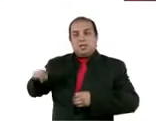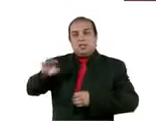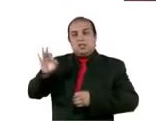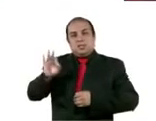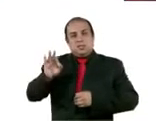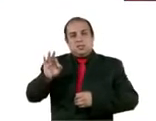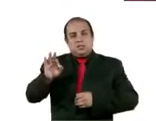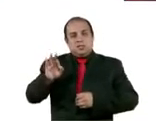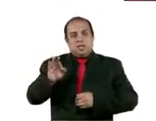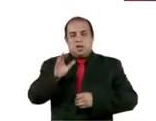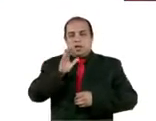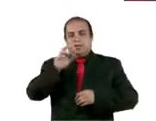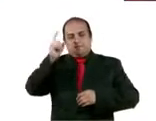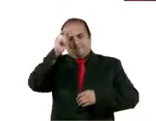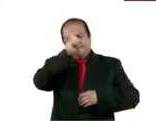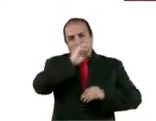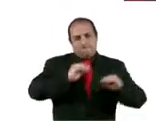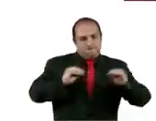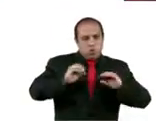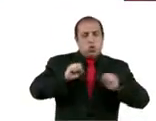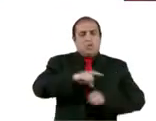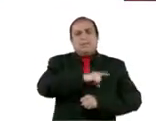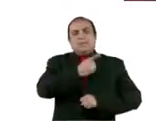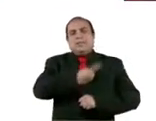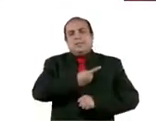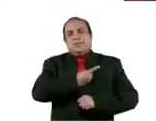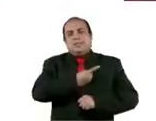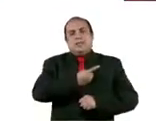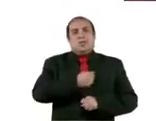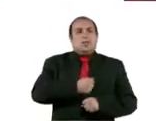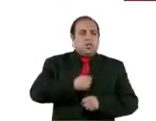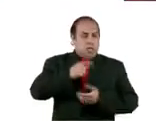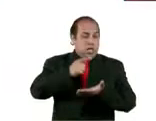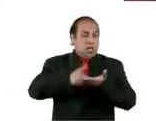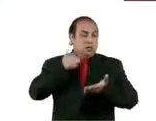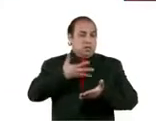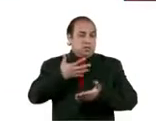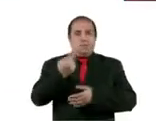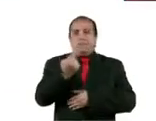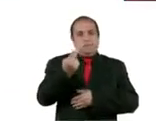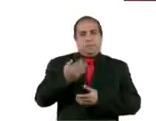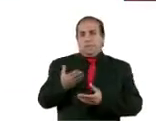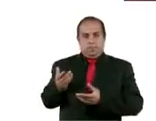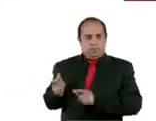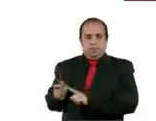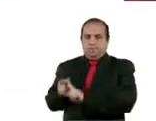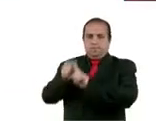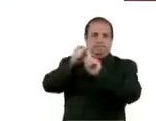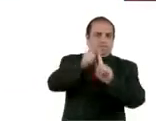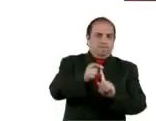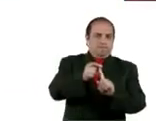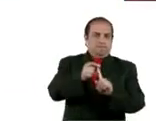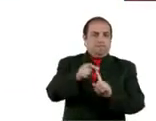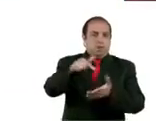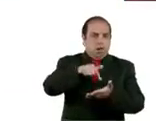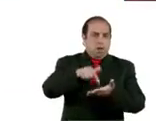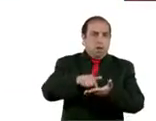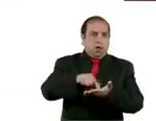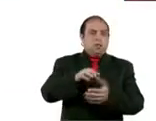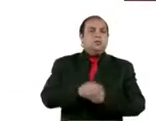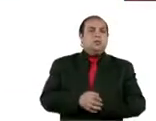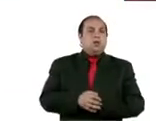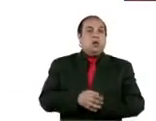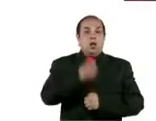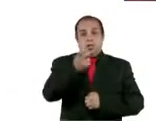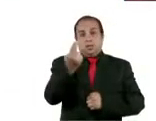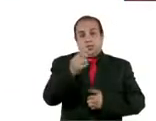de difícil movilidad o una situación de salud precaria, no es necesario que los lleven, ¿sí? Entonces aquí pues vamos a